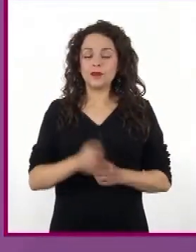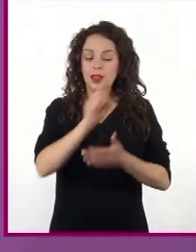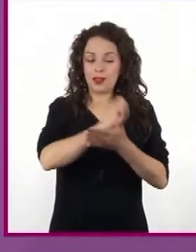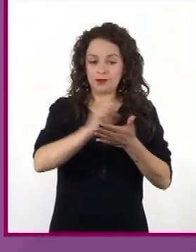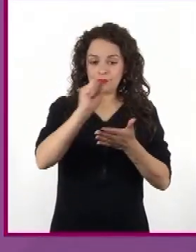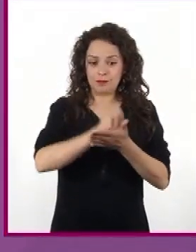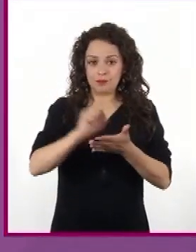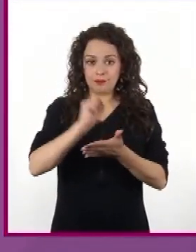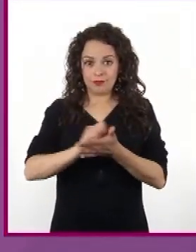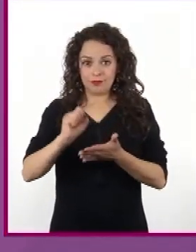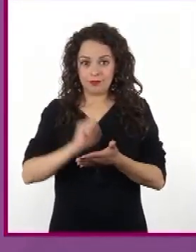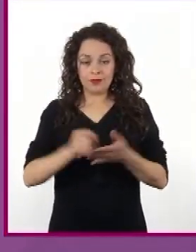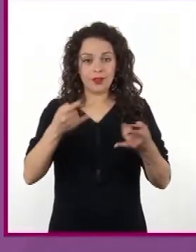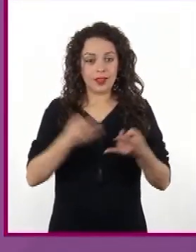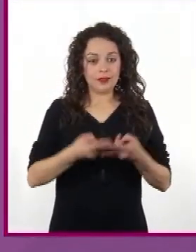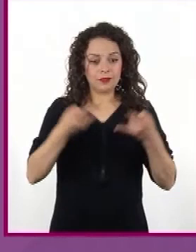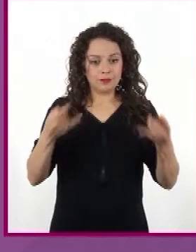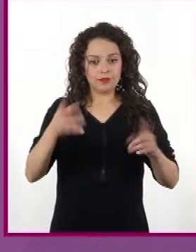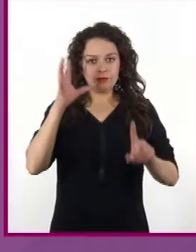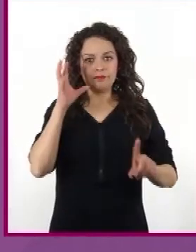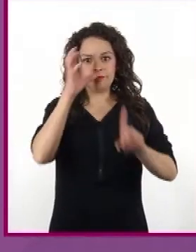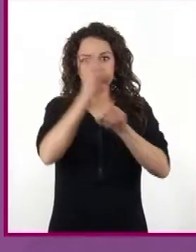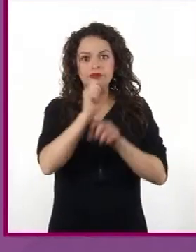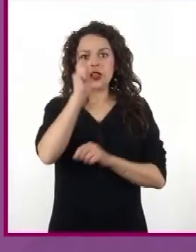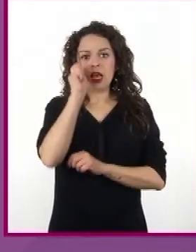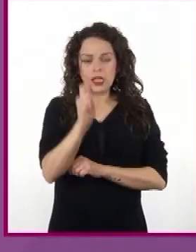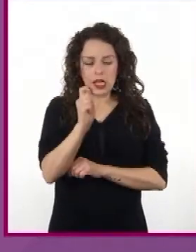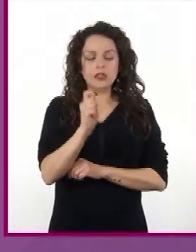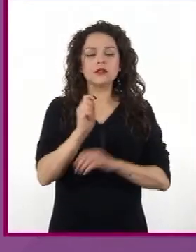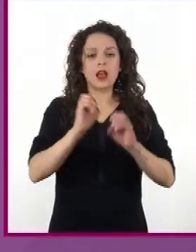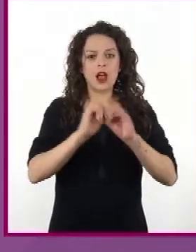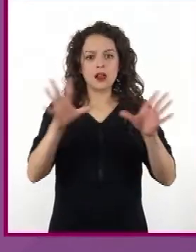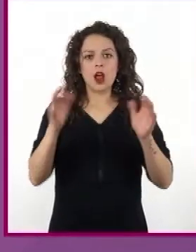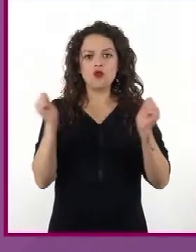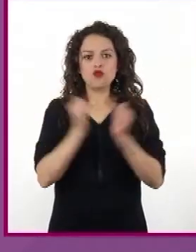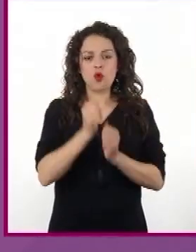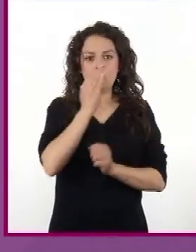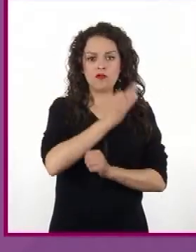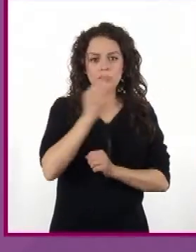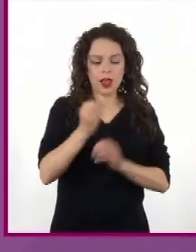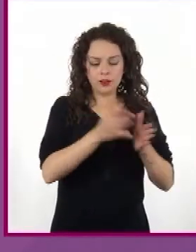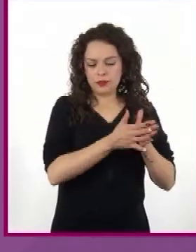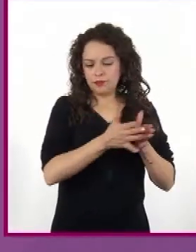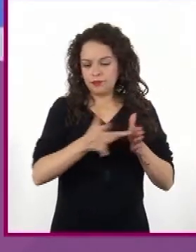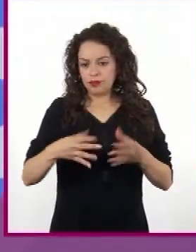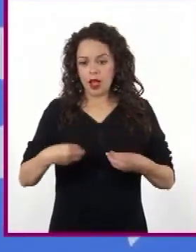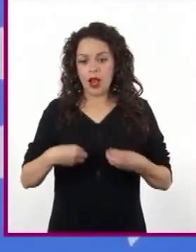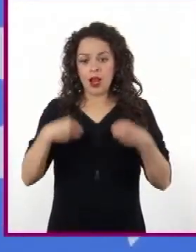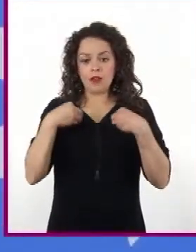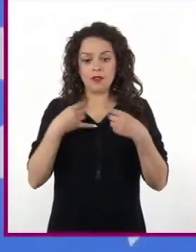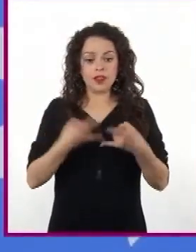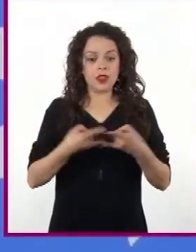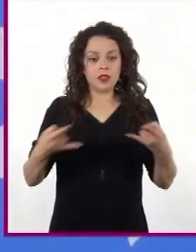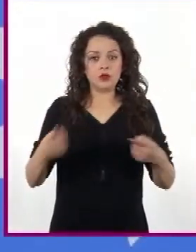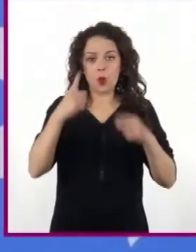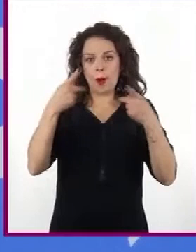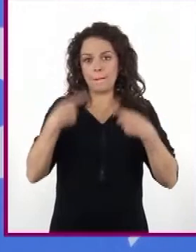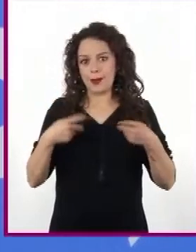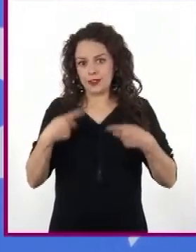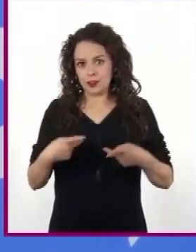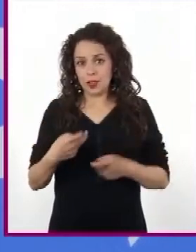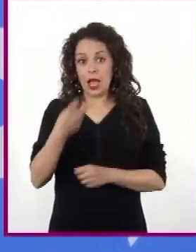texto biográfico, con el propósito de narrar de forma cronológica la historia de un personaje, lo que nos llevará